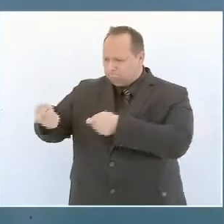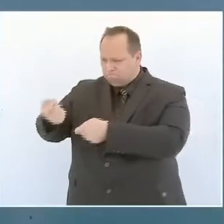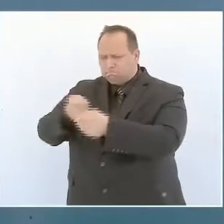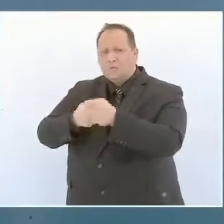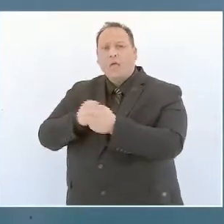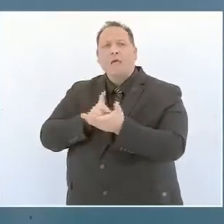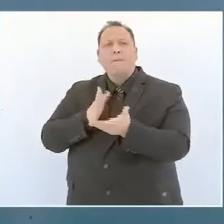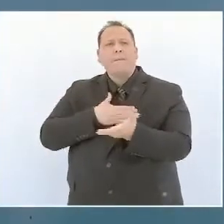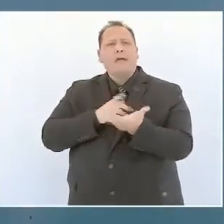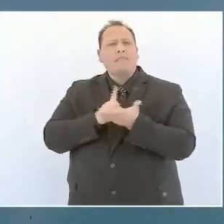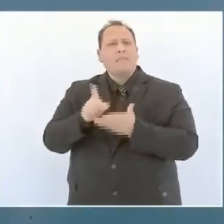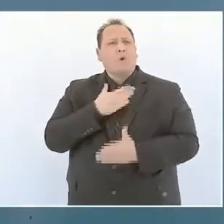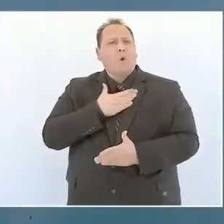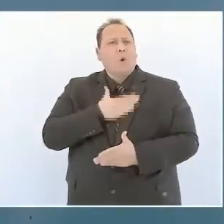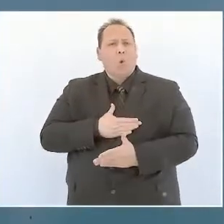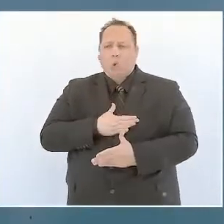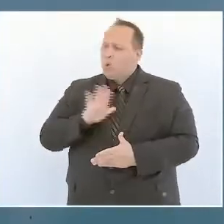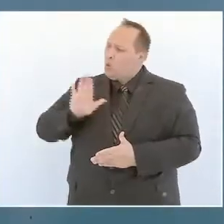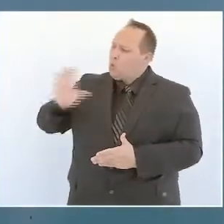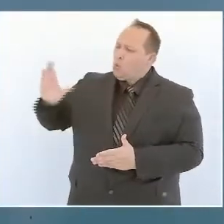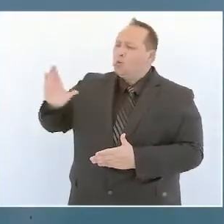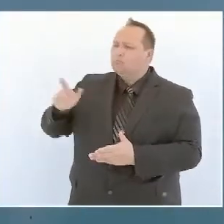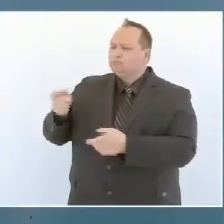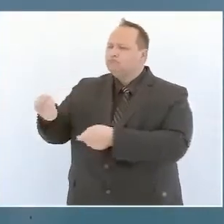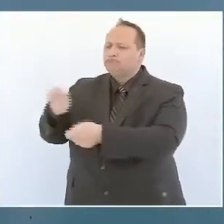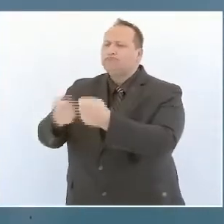derecho y justicia les corresponde.